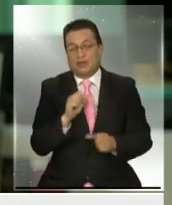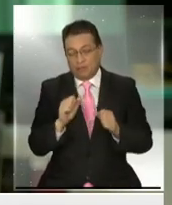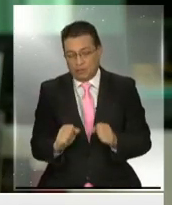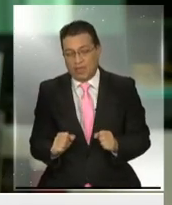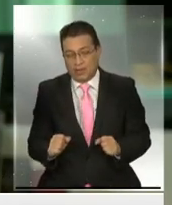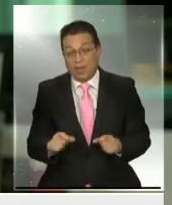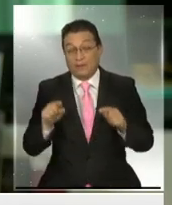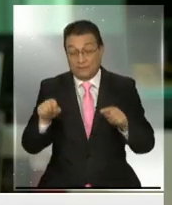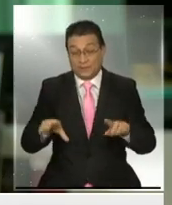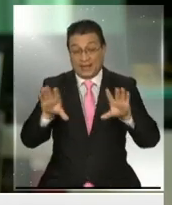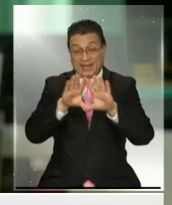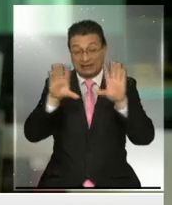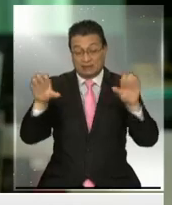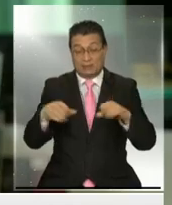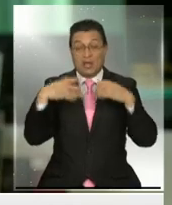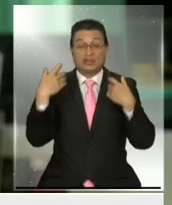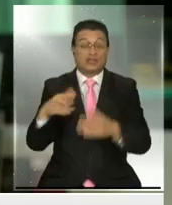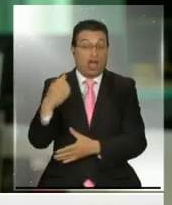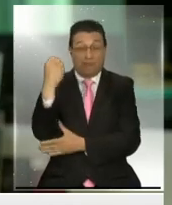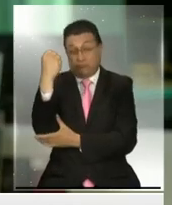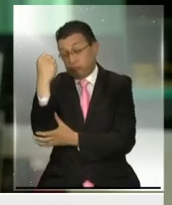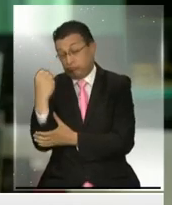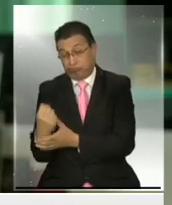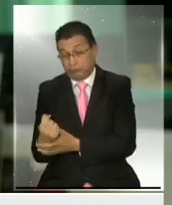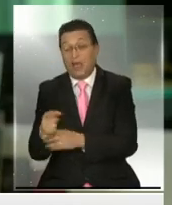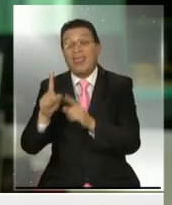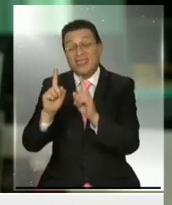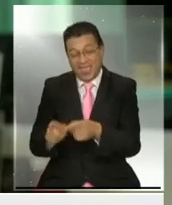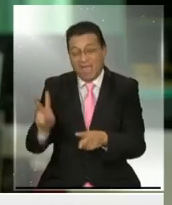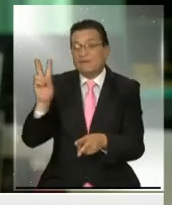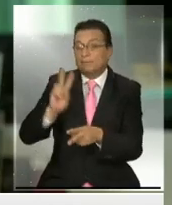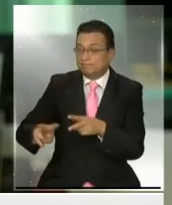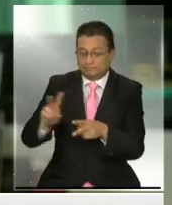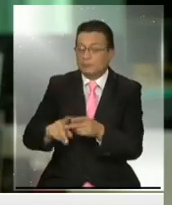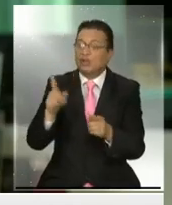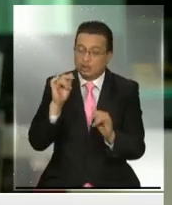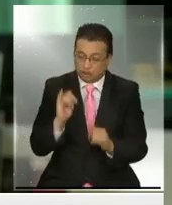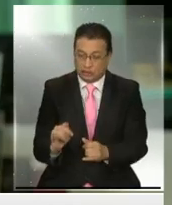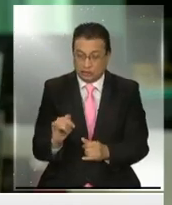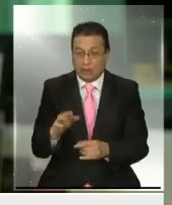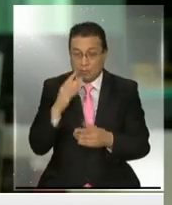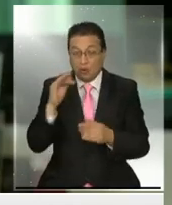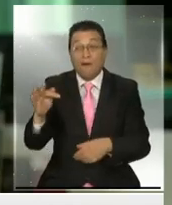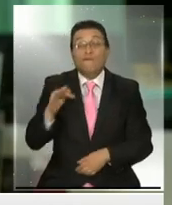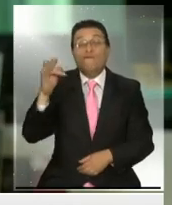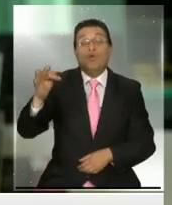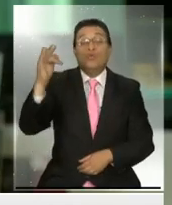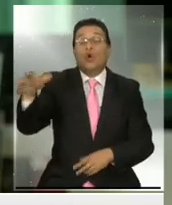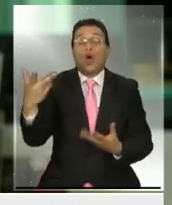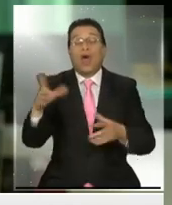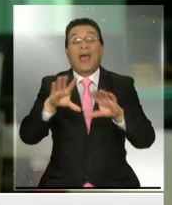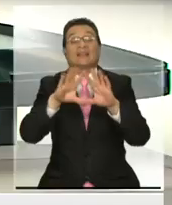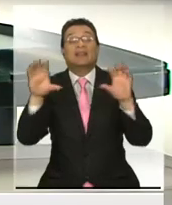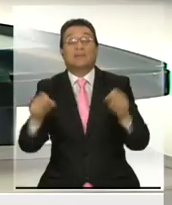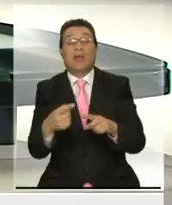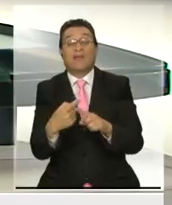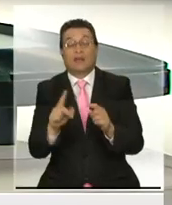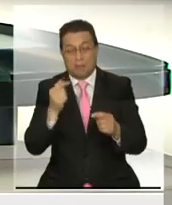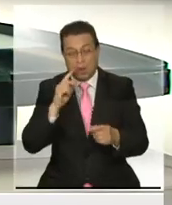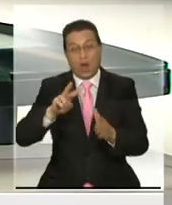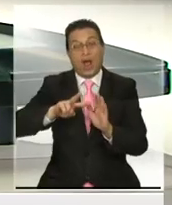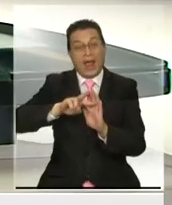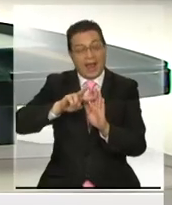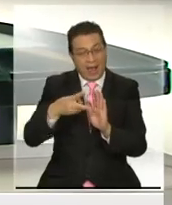decir este sistema ya tocó fondo tenemos que redefinir lo y pensar todo lo que sea flujo a futuro en un sistema distinto pero con un cambio más